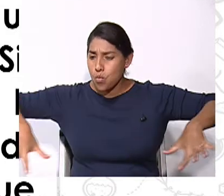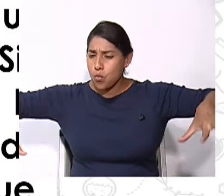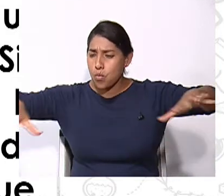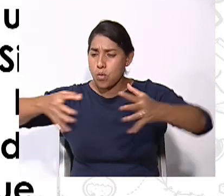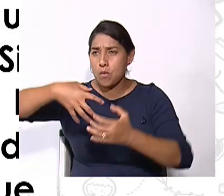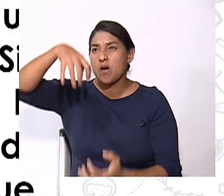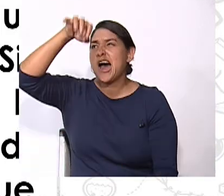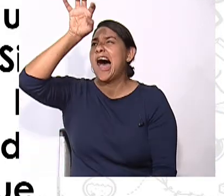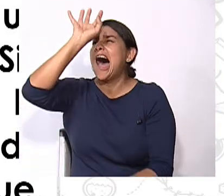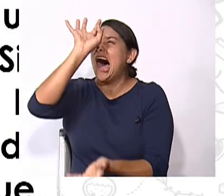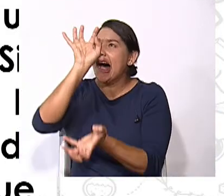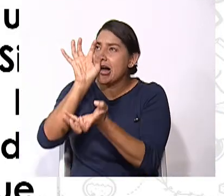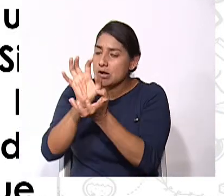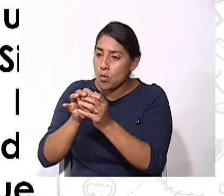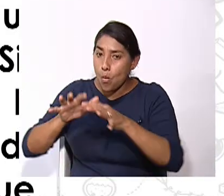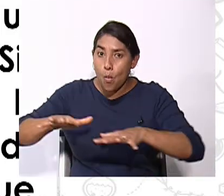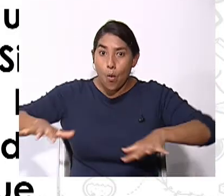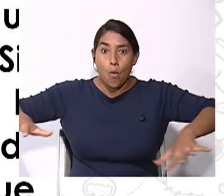enormes reptiles.